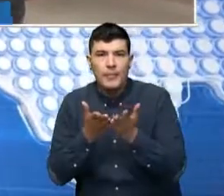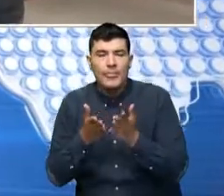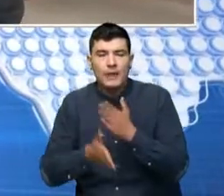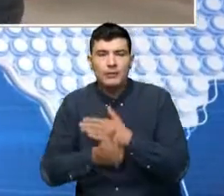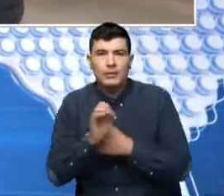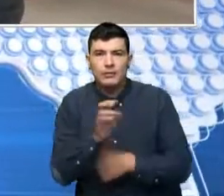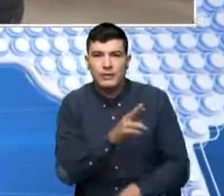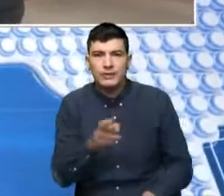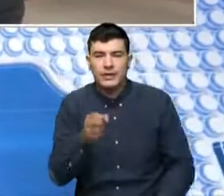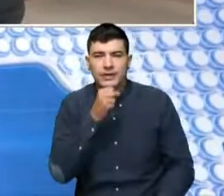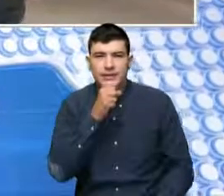ustedes compañeros en estudio